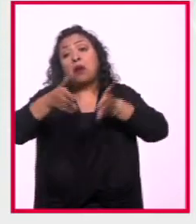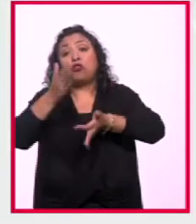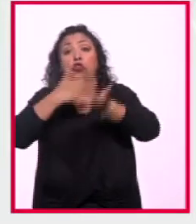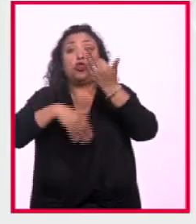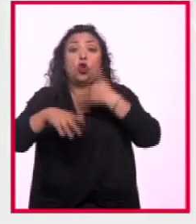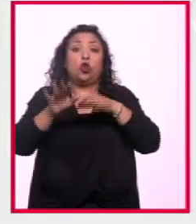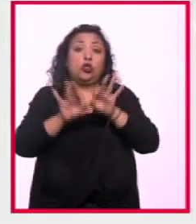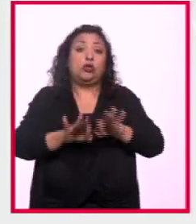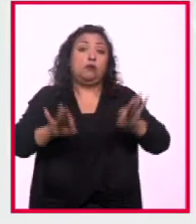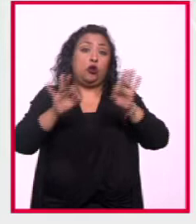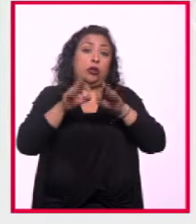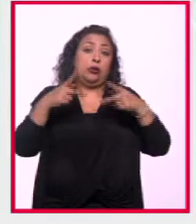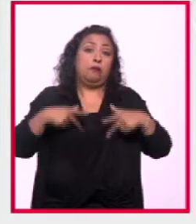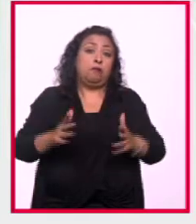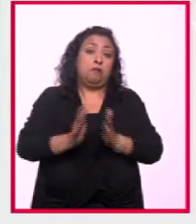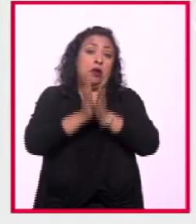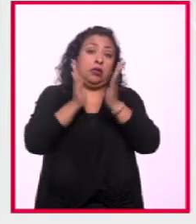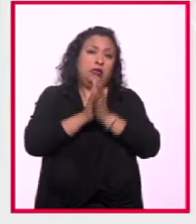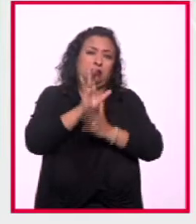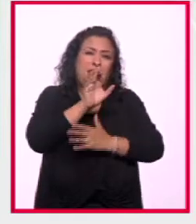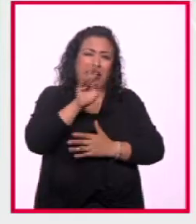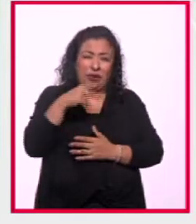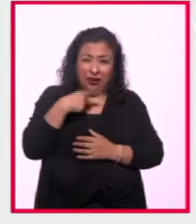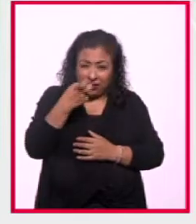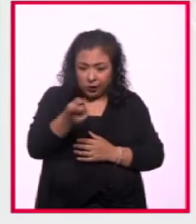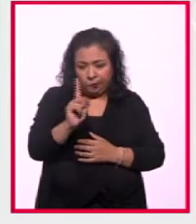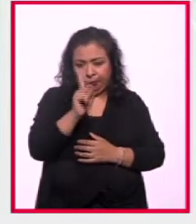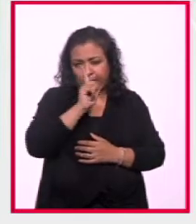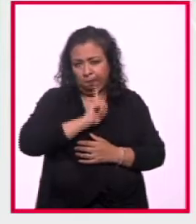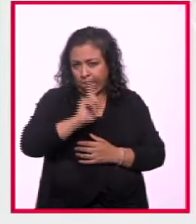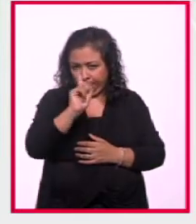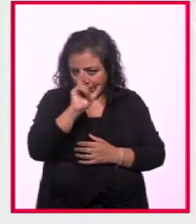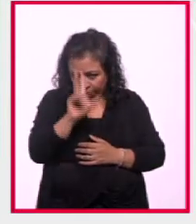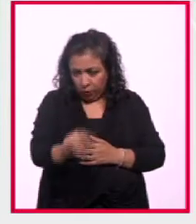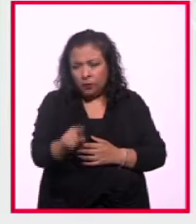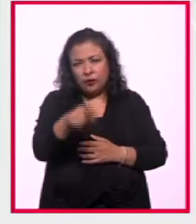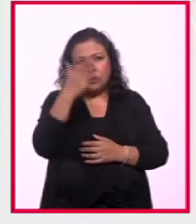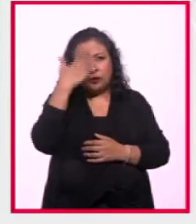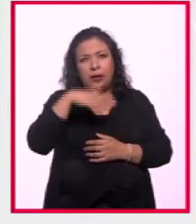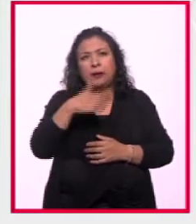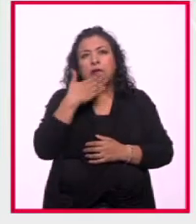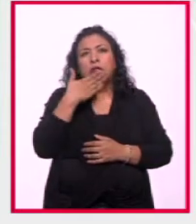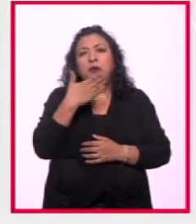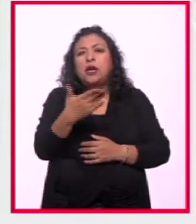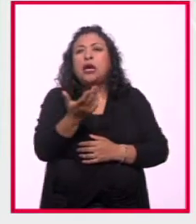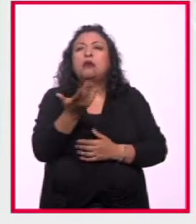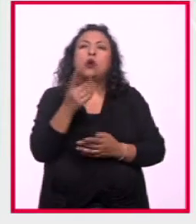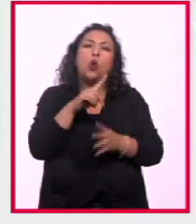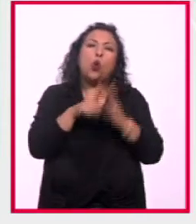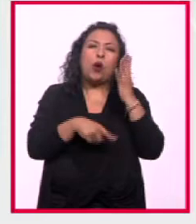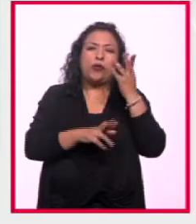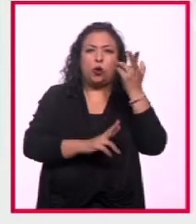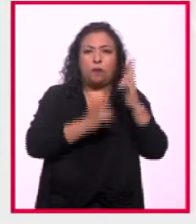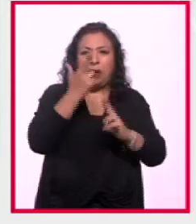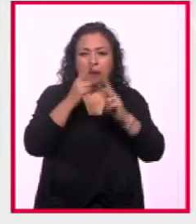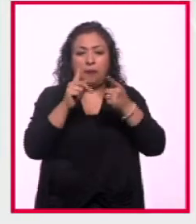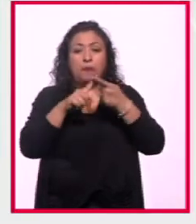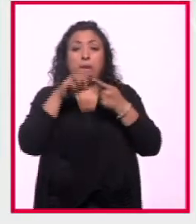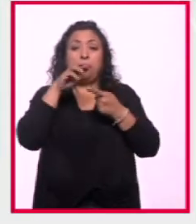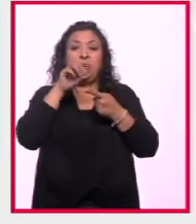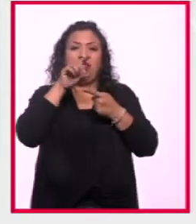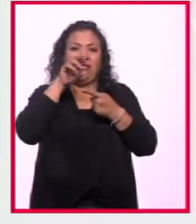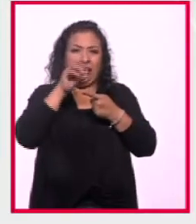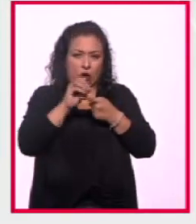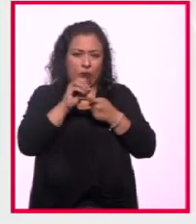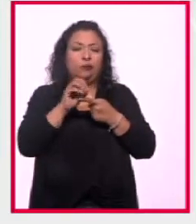los grandes caudillos y bueno esto no fue así como tú bien señalas al menos cuatro revoluciones la maderista